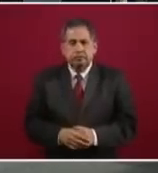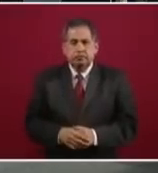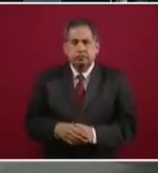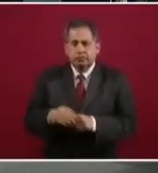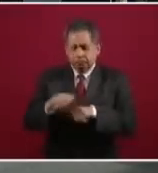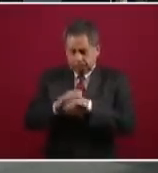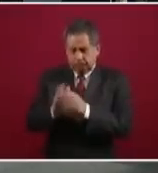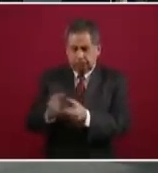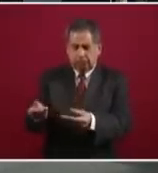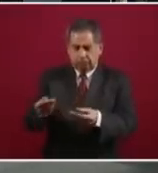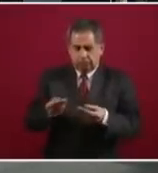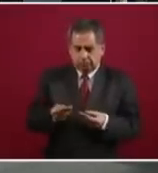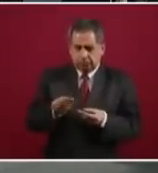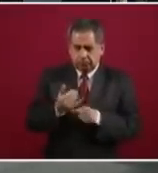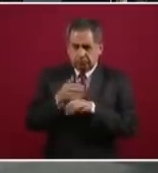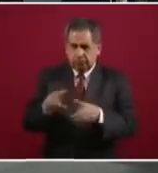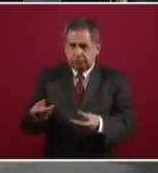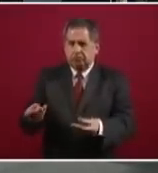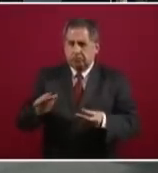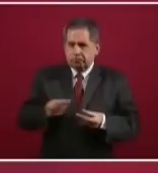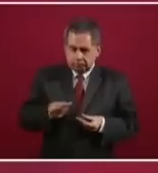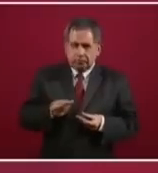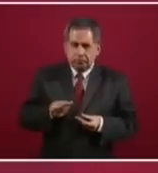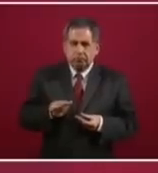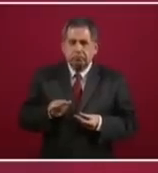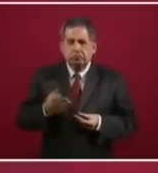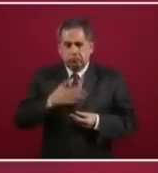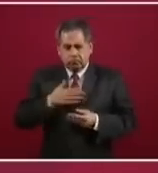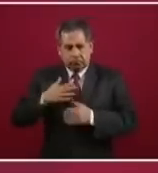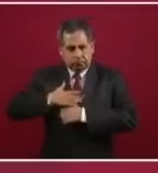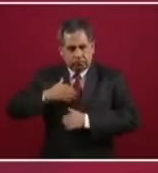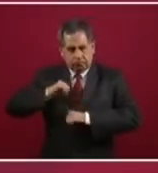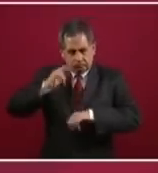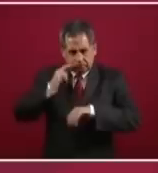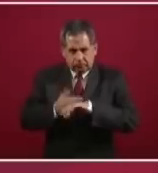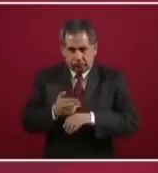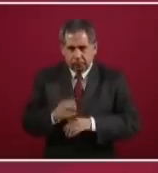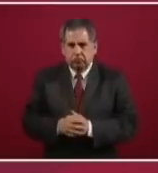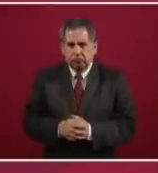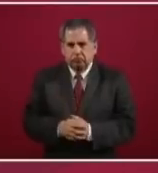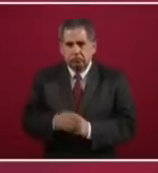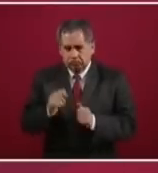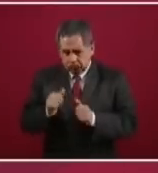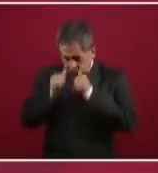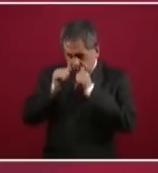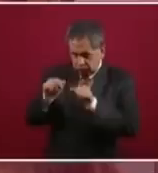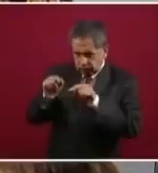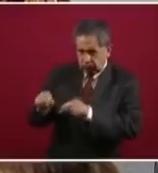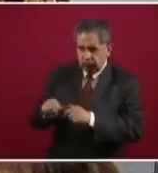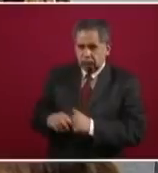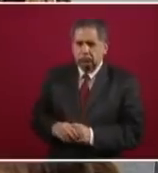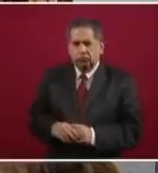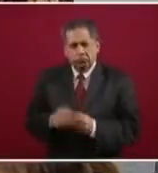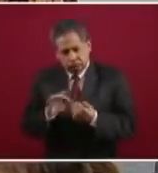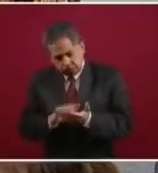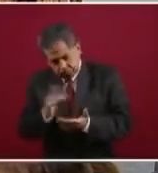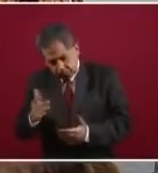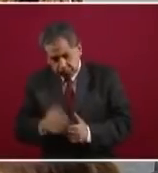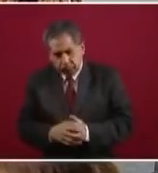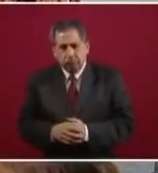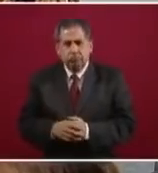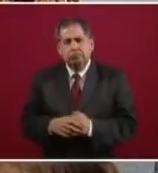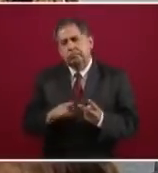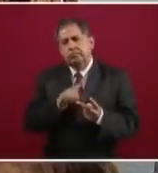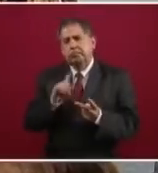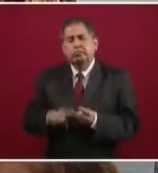tú información y yo me hago cargo de que sean atendidos. Muchísimas gracias. Y por